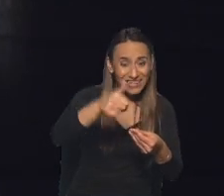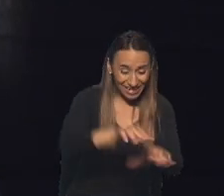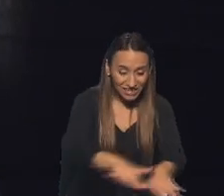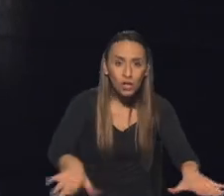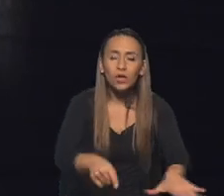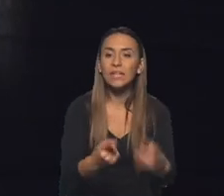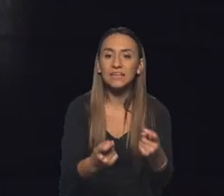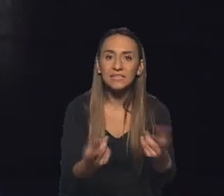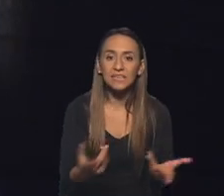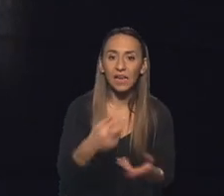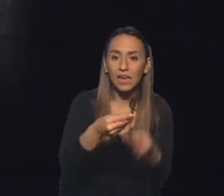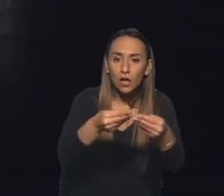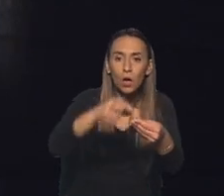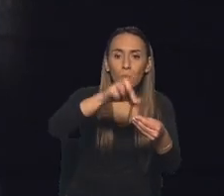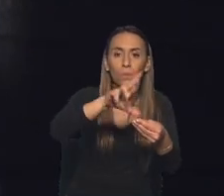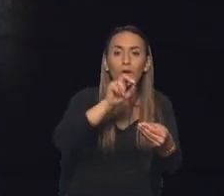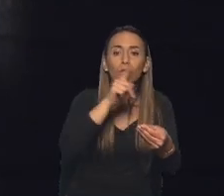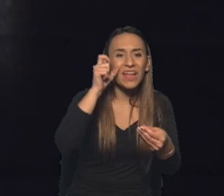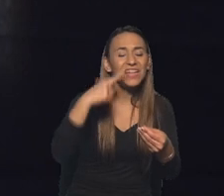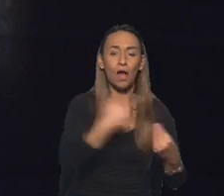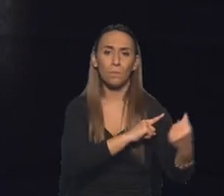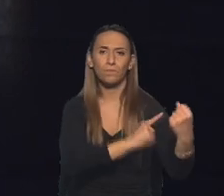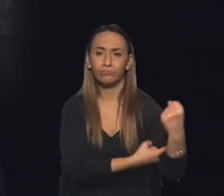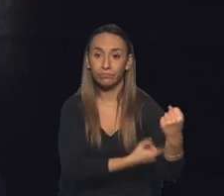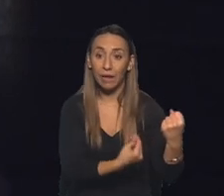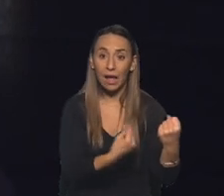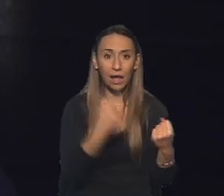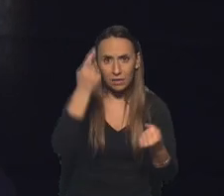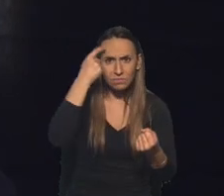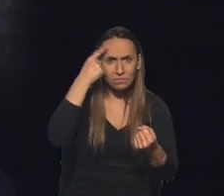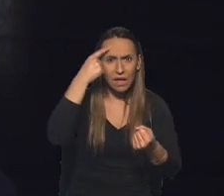logren el desarrollo necesario en su capacidad cognitiva